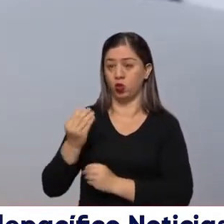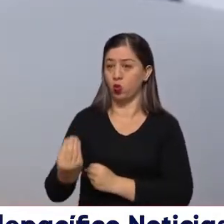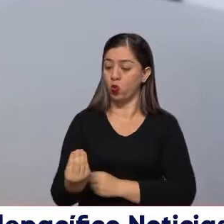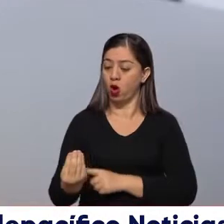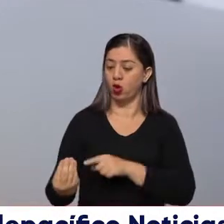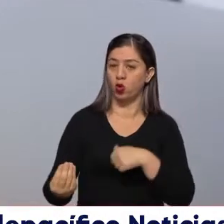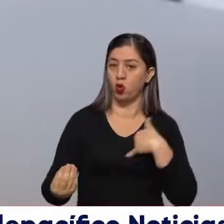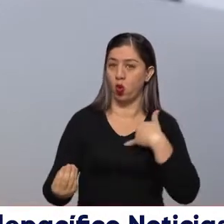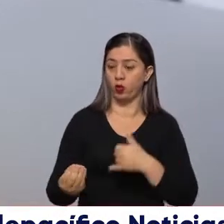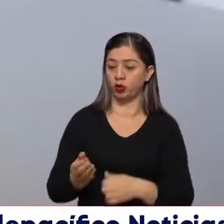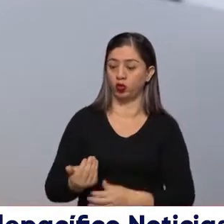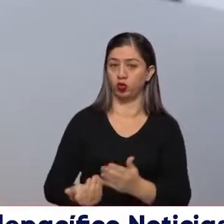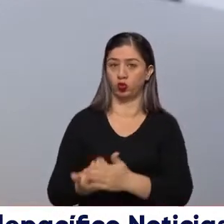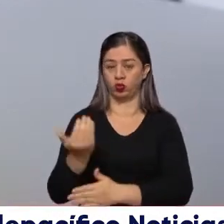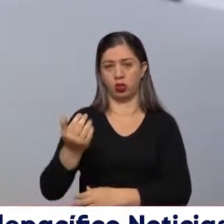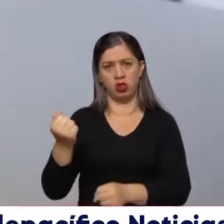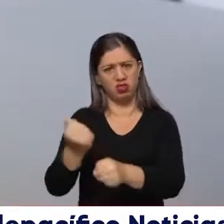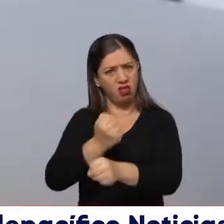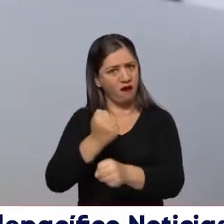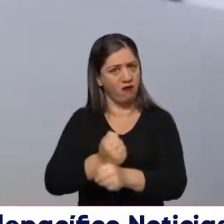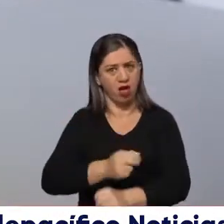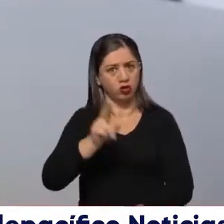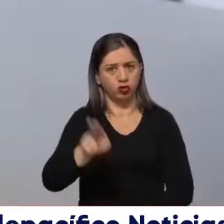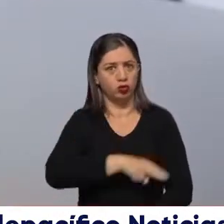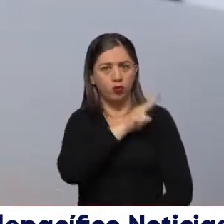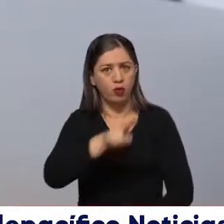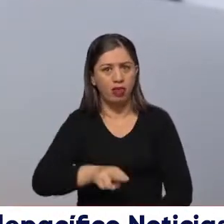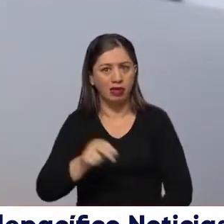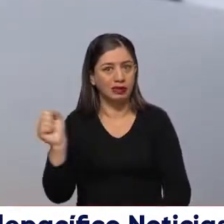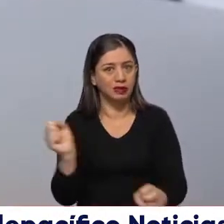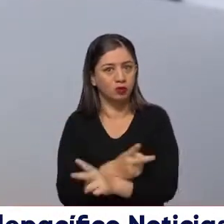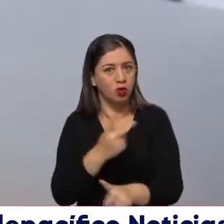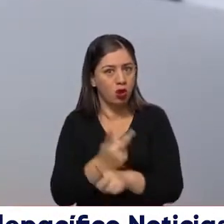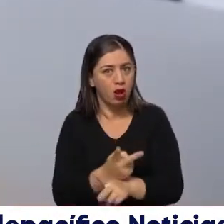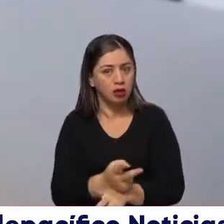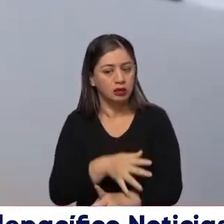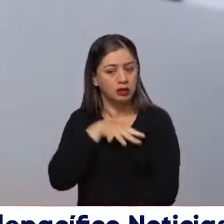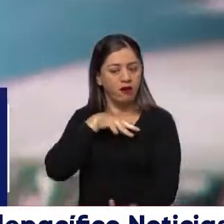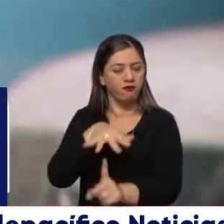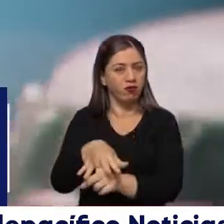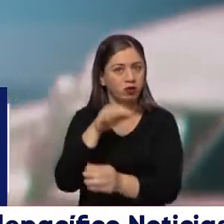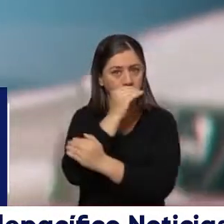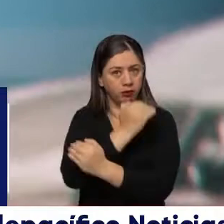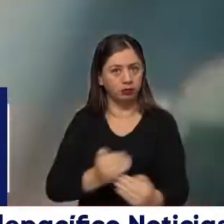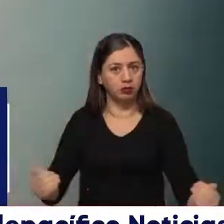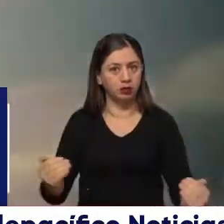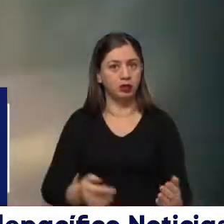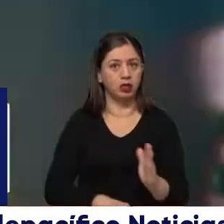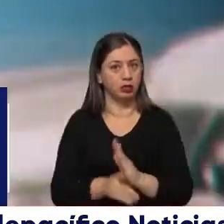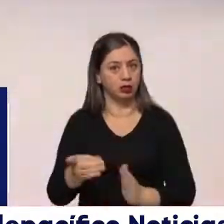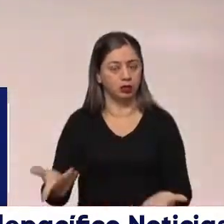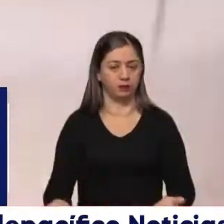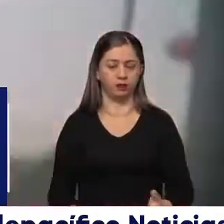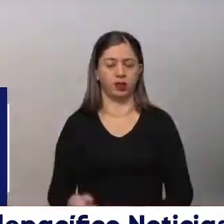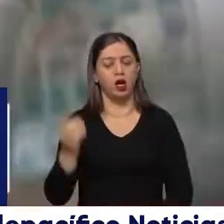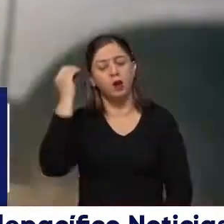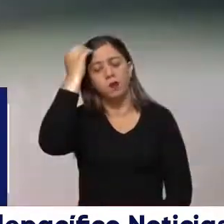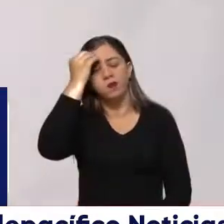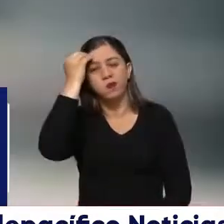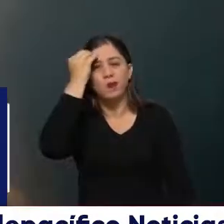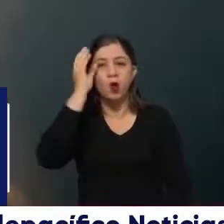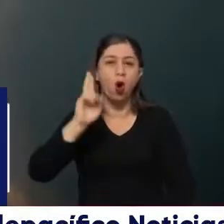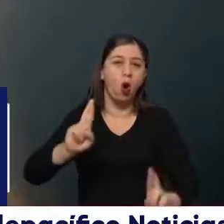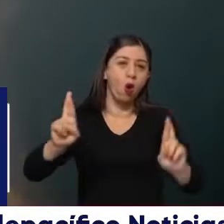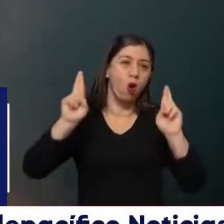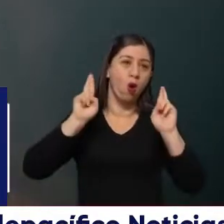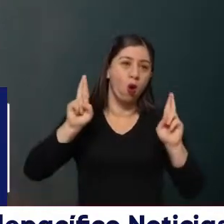trabajo infantil es una forma de violencia y atenta contra el pleno desarrollo de la niñez. En un mundo ideal, ese